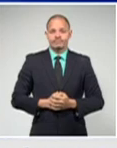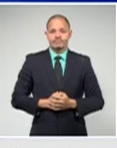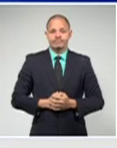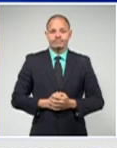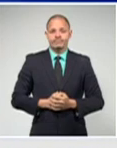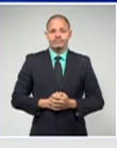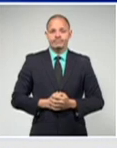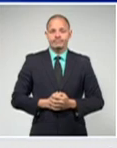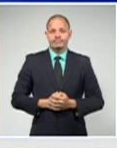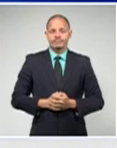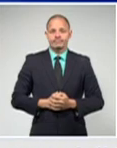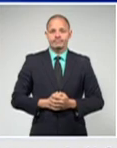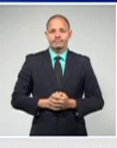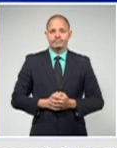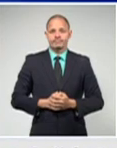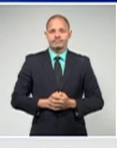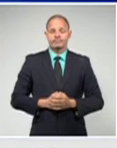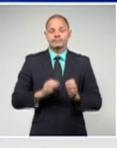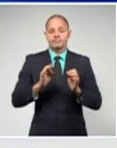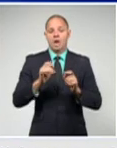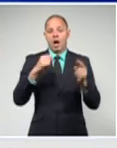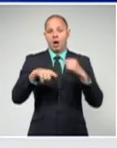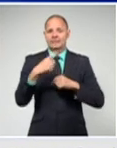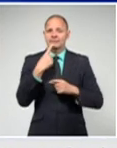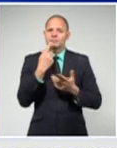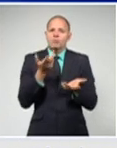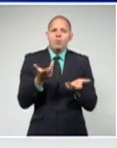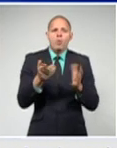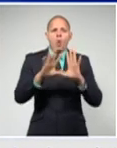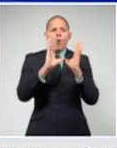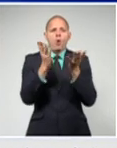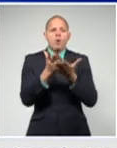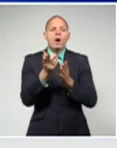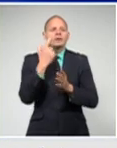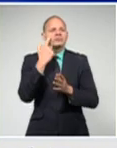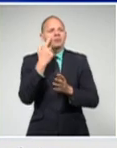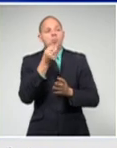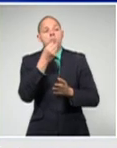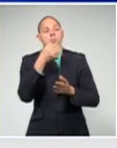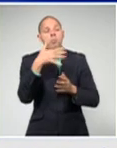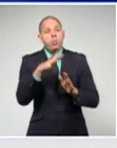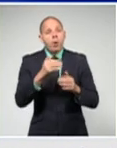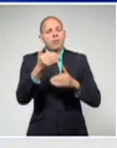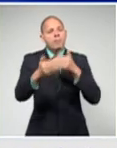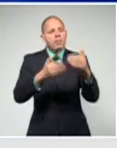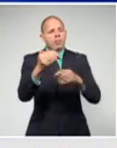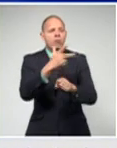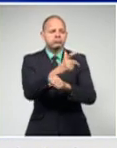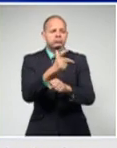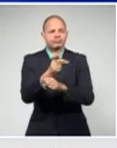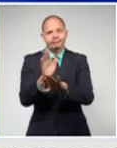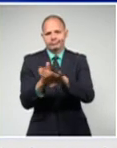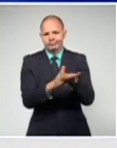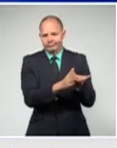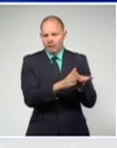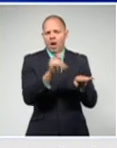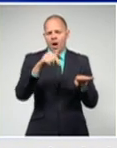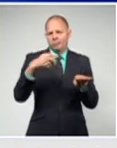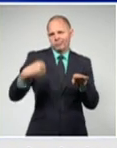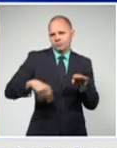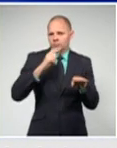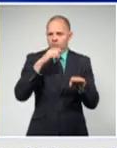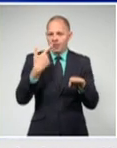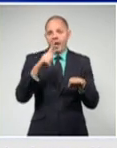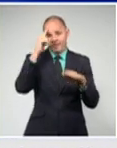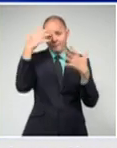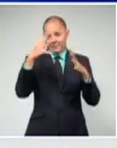positivo con estas posibilidades que tenemos con las inmunizaciones. Antes de comenzar, felicitar al colectivo del Comercial Lauros